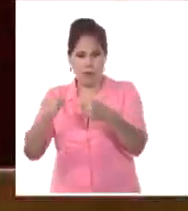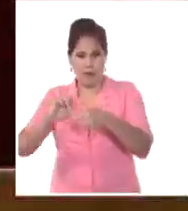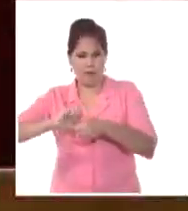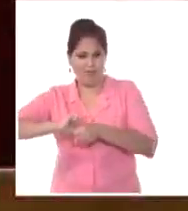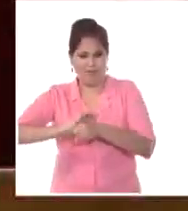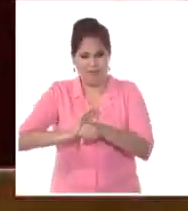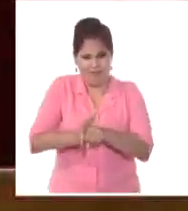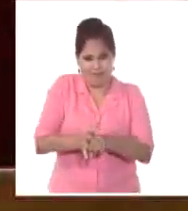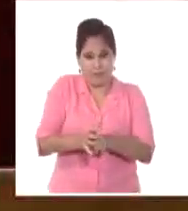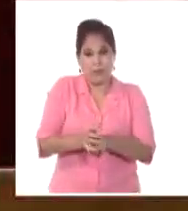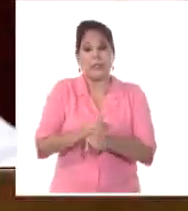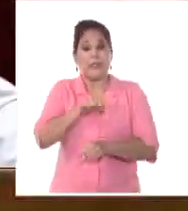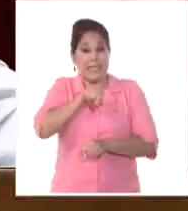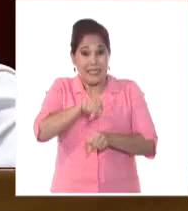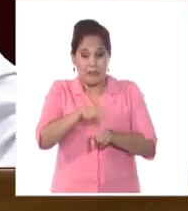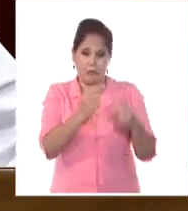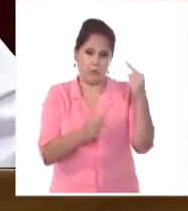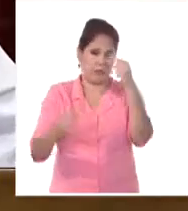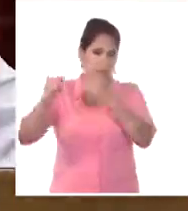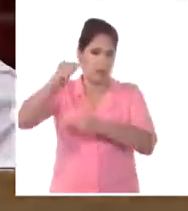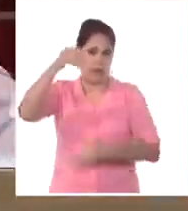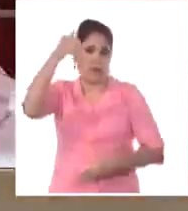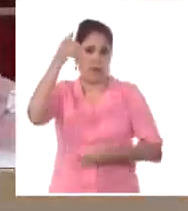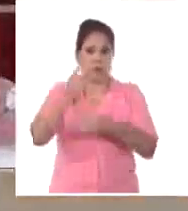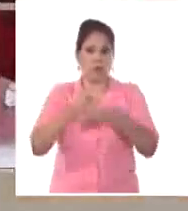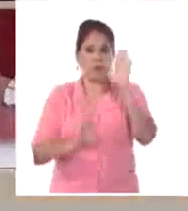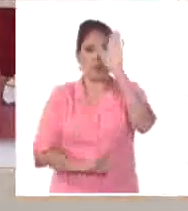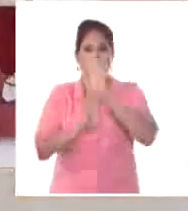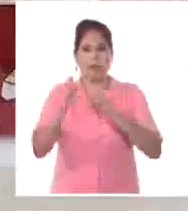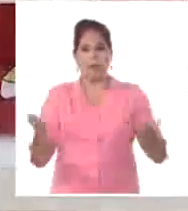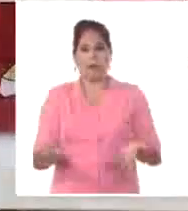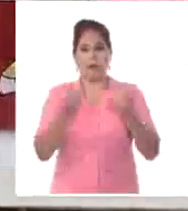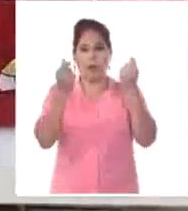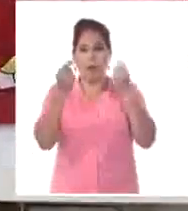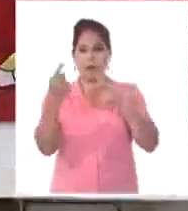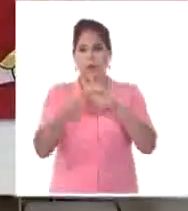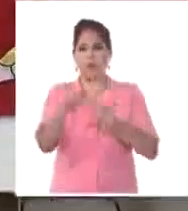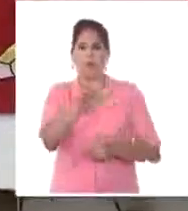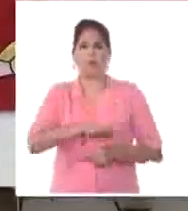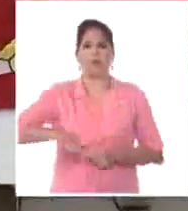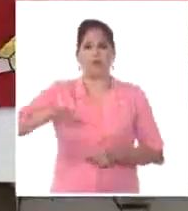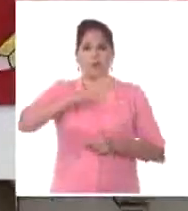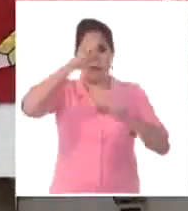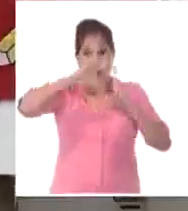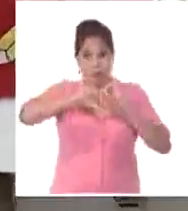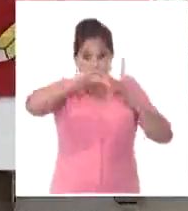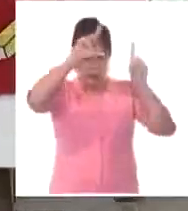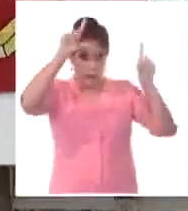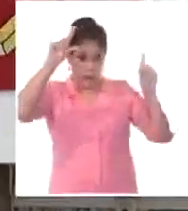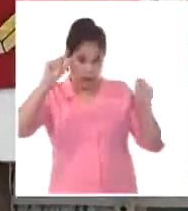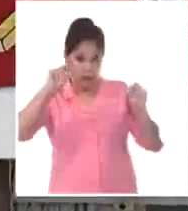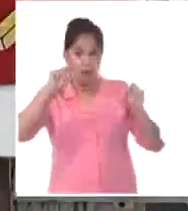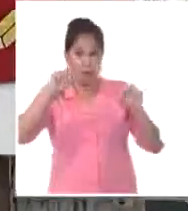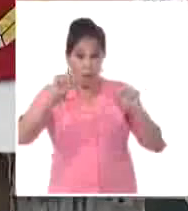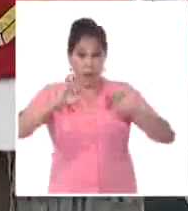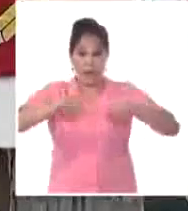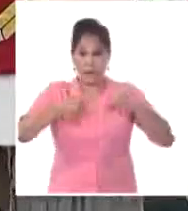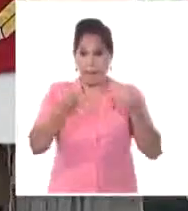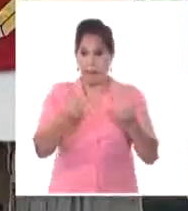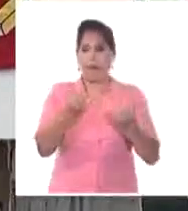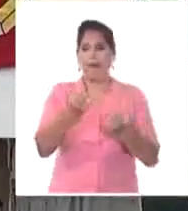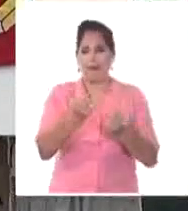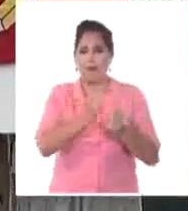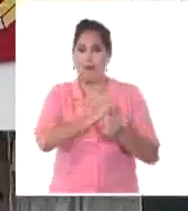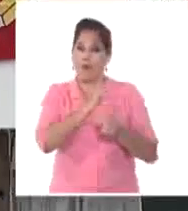recrudecido constituye el principal obstáculo para el desarrollo económico y social de Cuba, y que el imperialismo yanqui usa